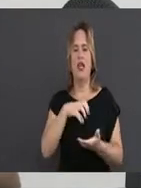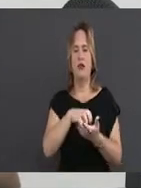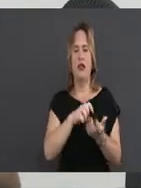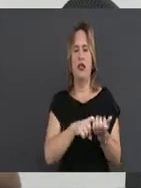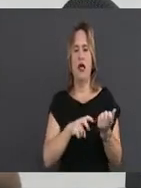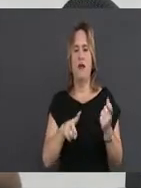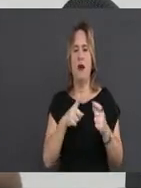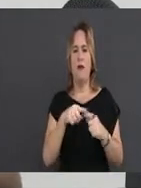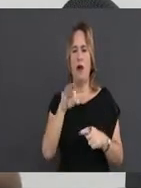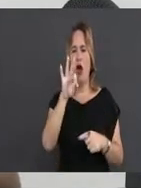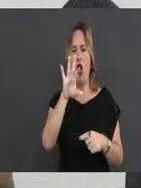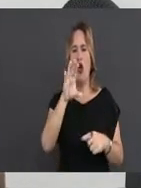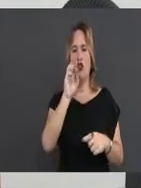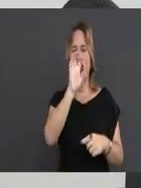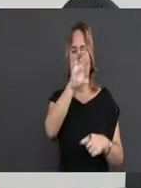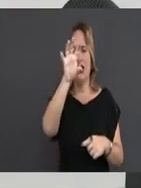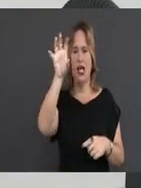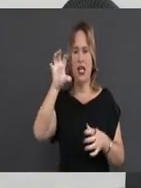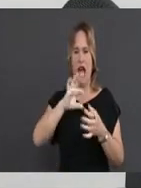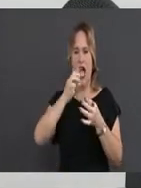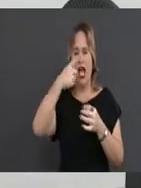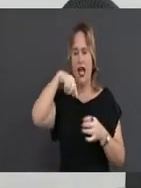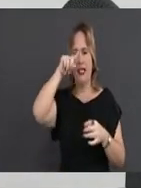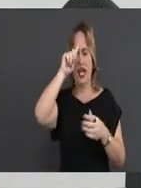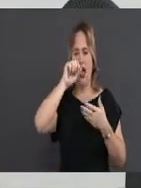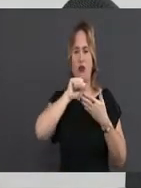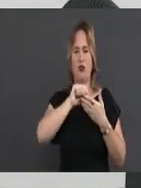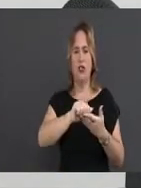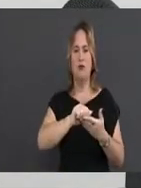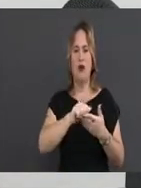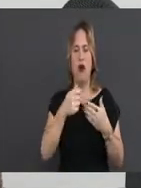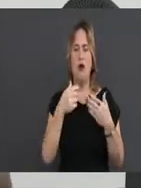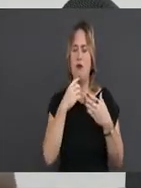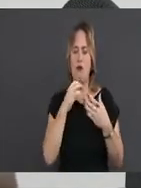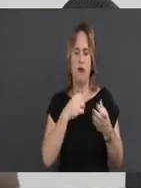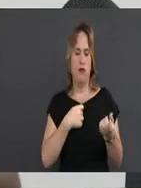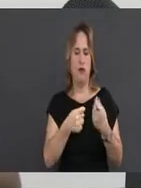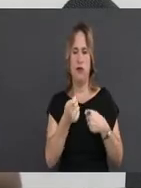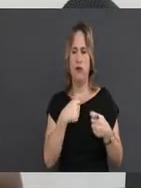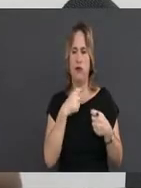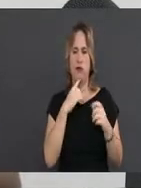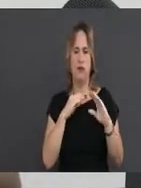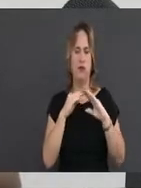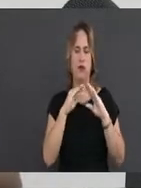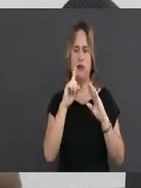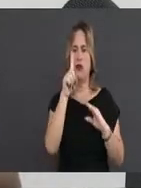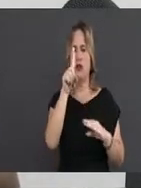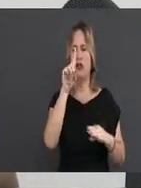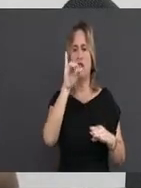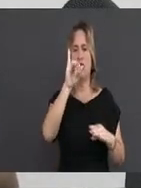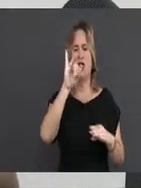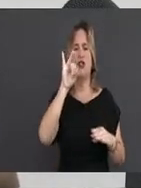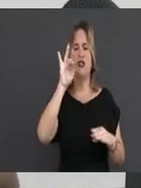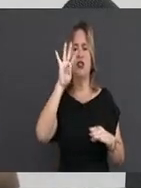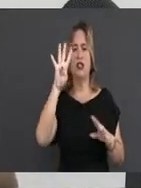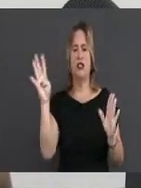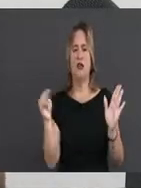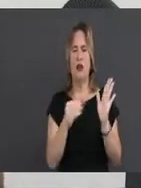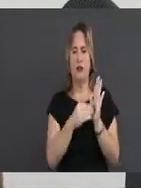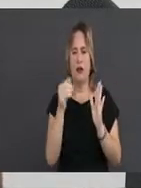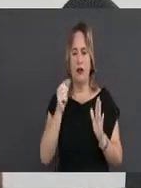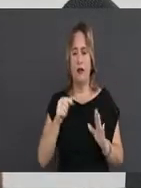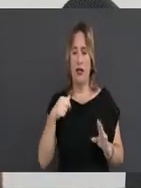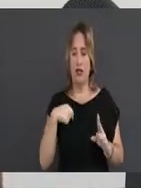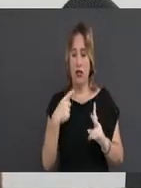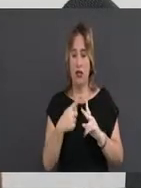provincia a través de 80 puntos de venta de gas licuado y un servicio puerta a puerta con un universo de más de 174 mil clientes.